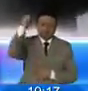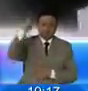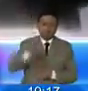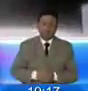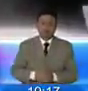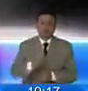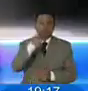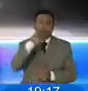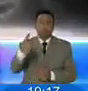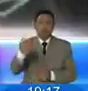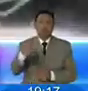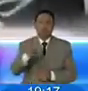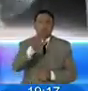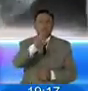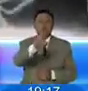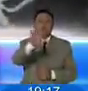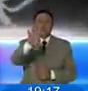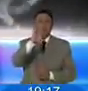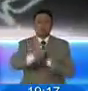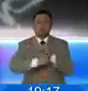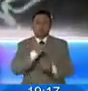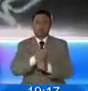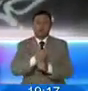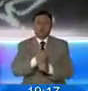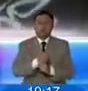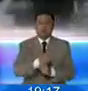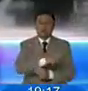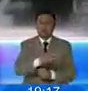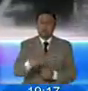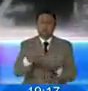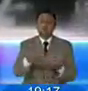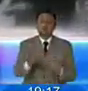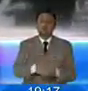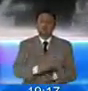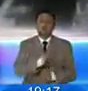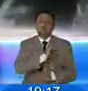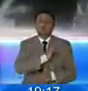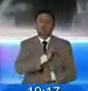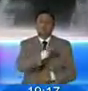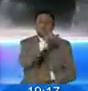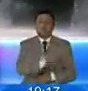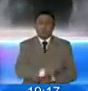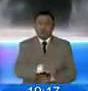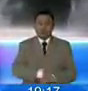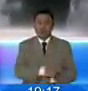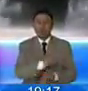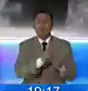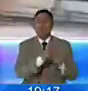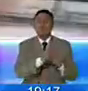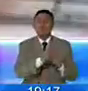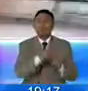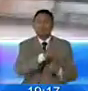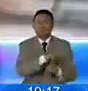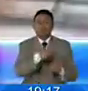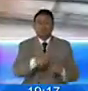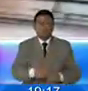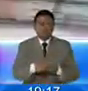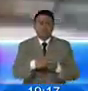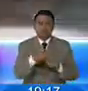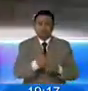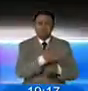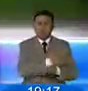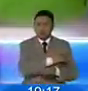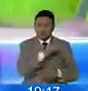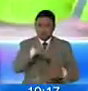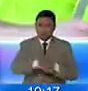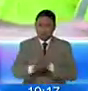trata de un hombre de aproximadamente 34 años de edad, de ciudadanía chilena, quien según los vecinos se había instalado hace pocos meses en